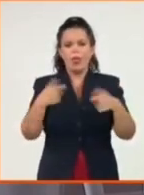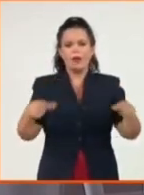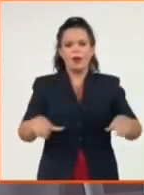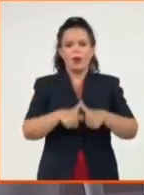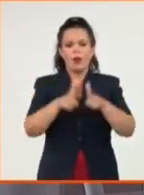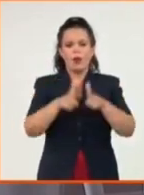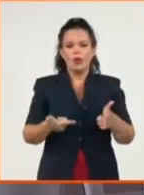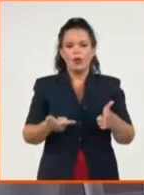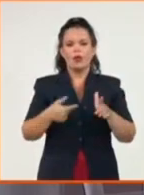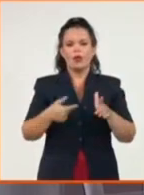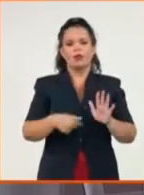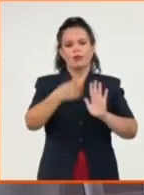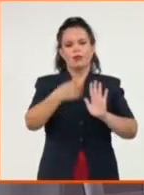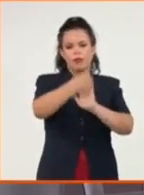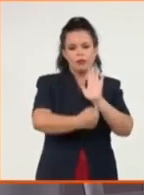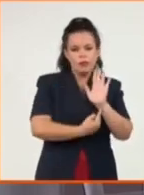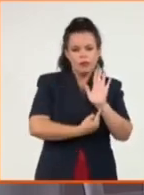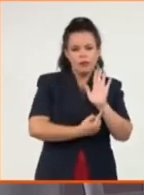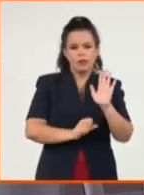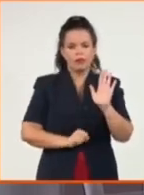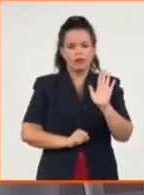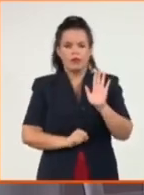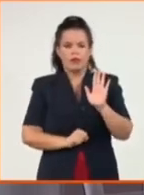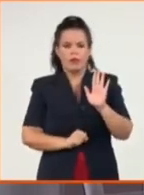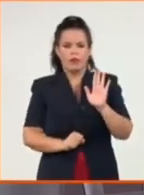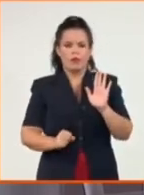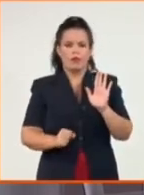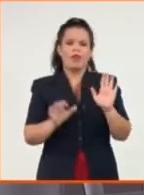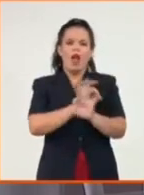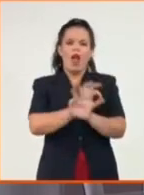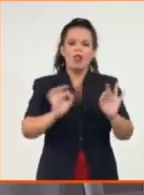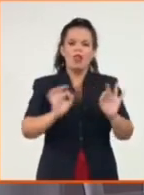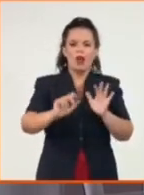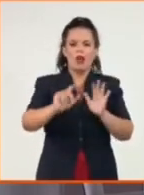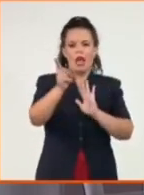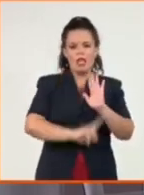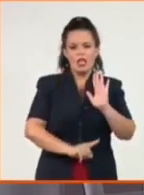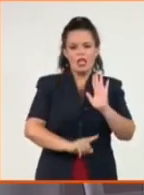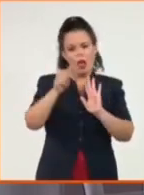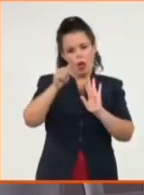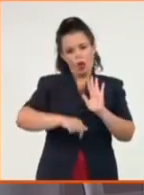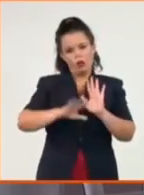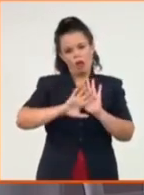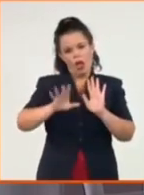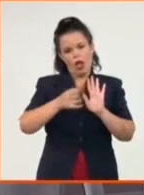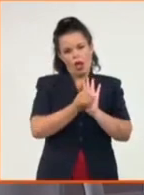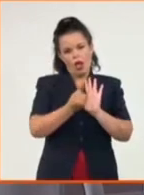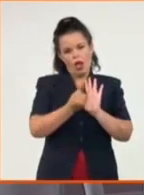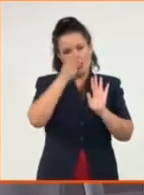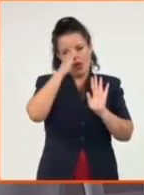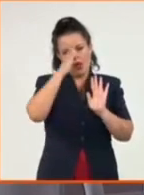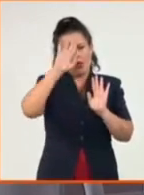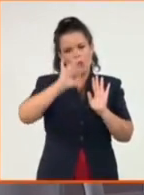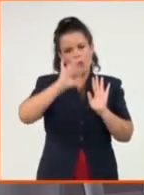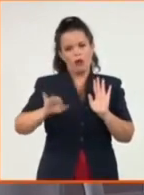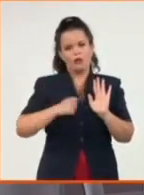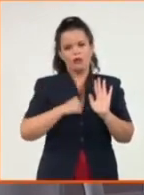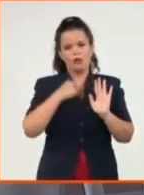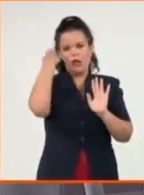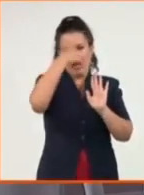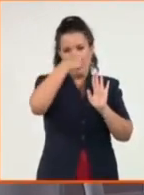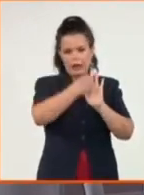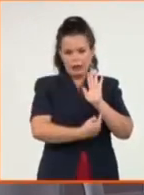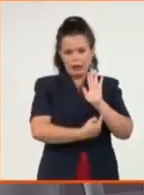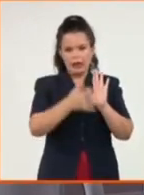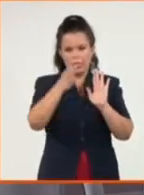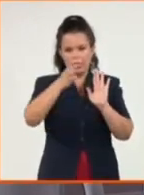detención frecuencia y calidad de la energía que que están reguladas hoy en el país tiene características propias de los inversores que se van a